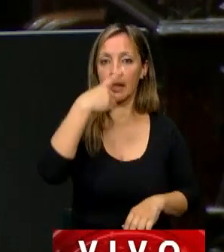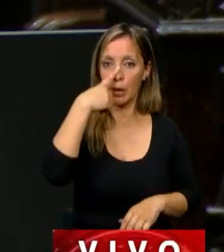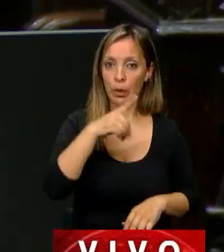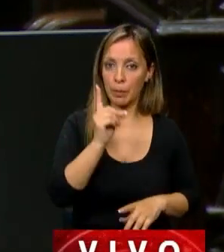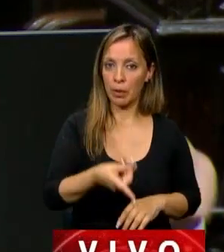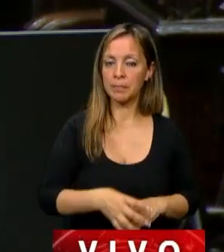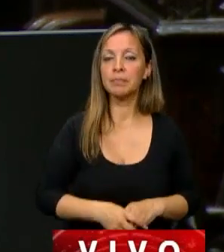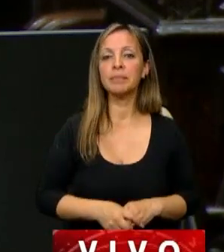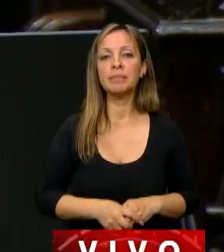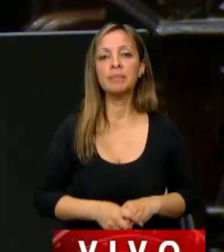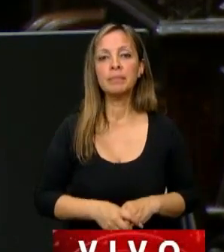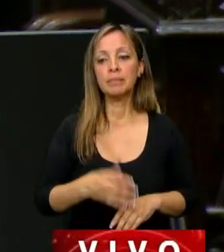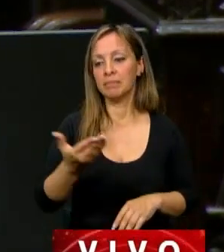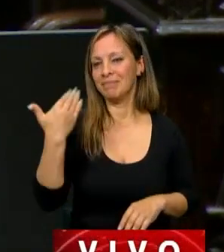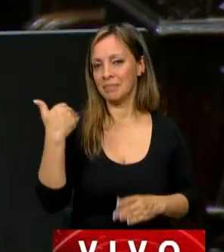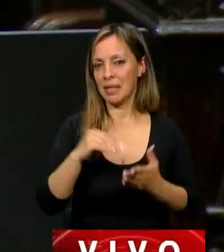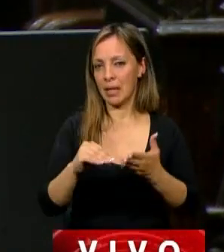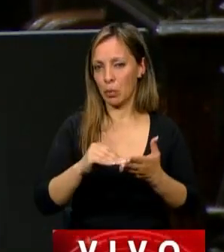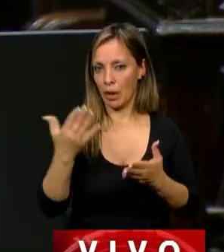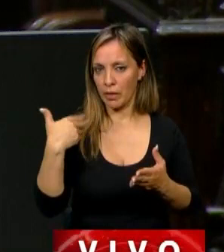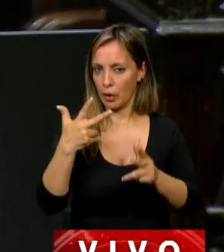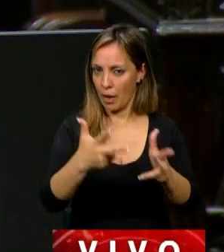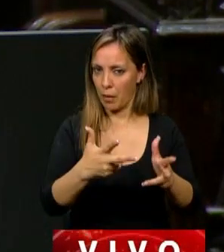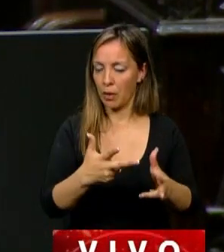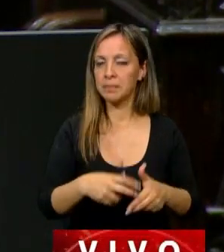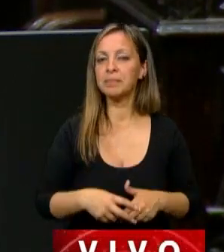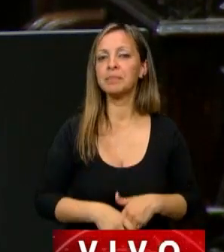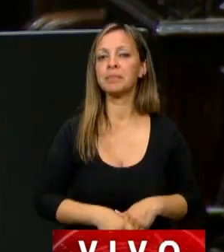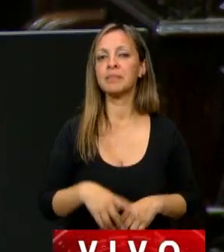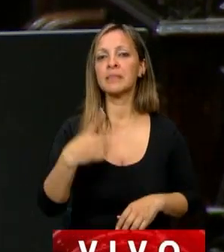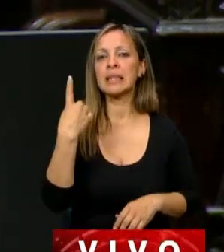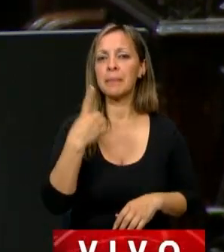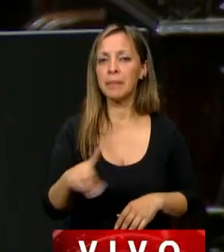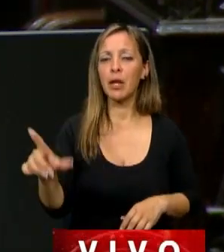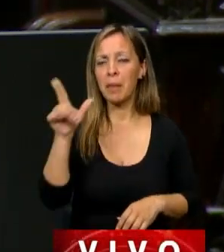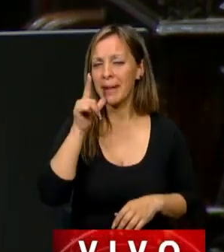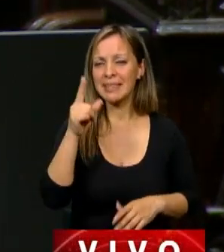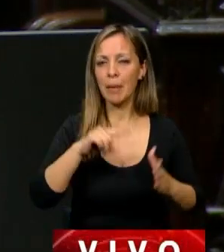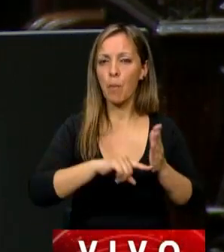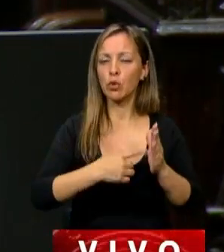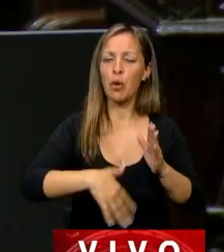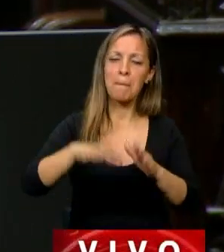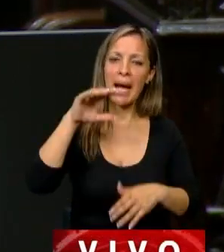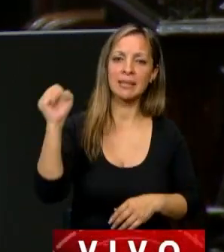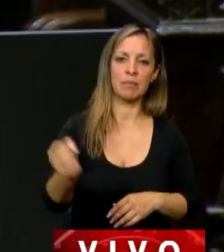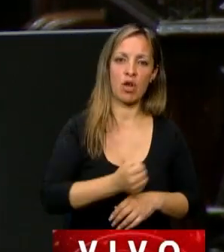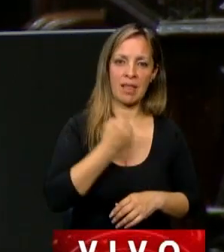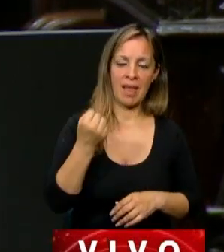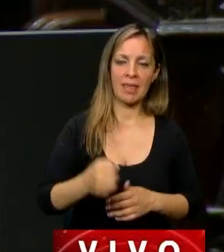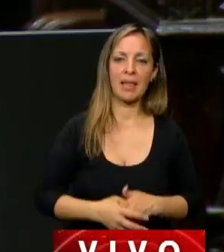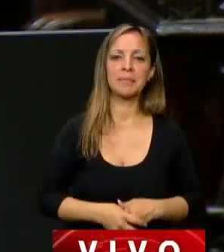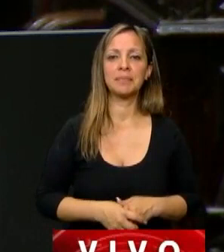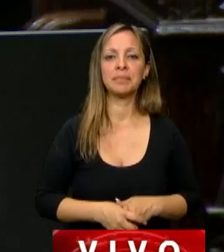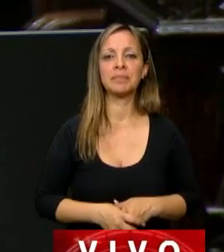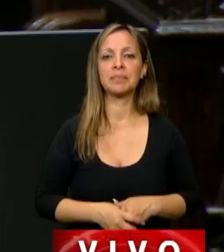último, y el diputado preopinante hizo referencia, pero creo que es probablemente el punto más importante,